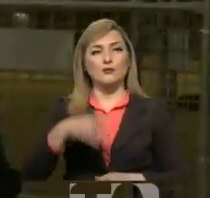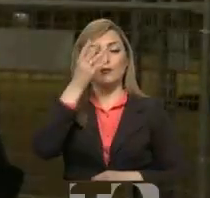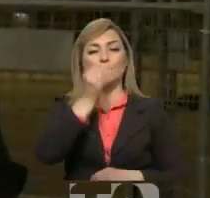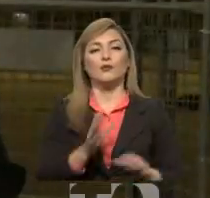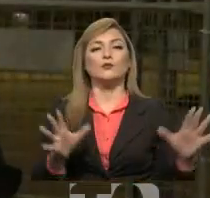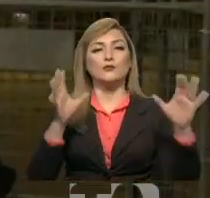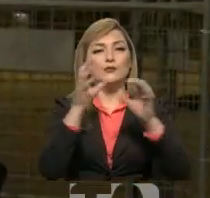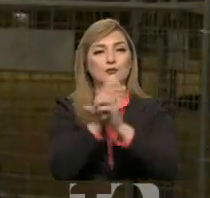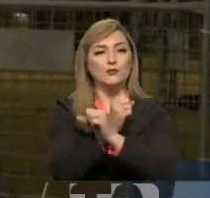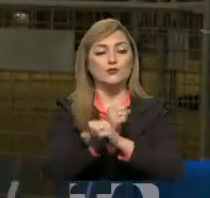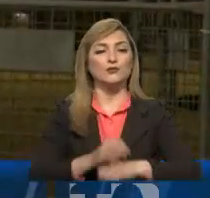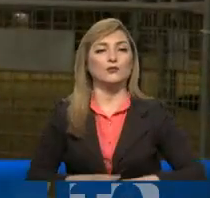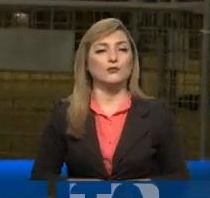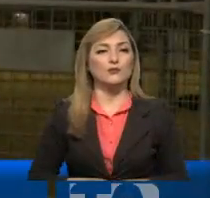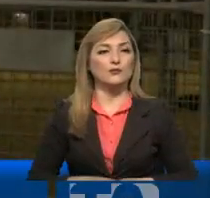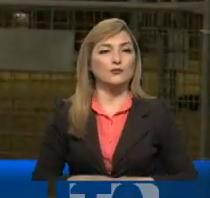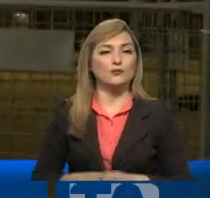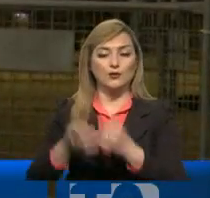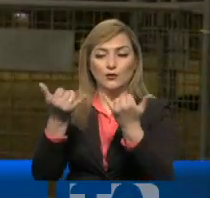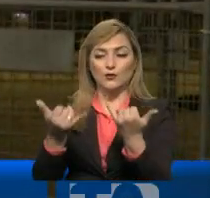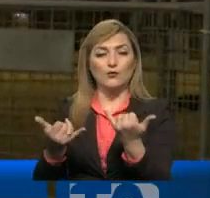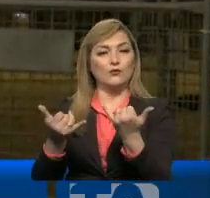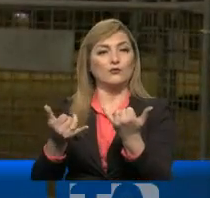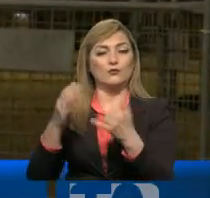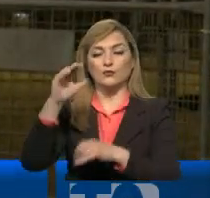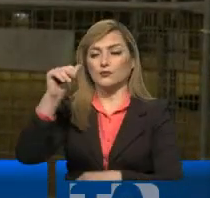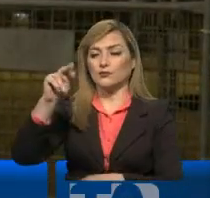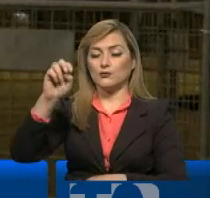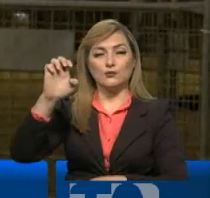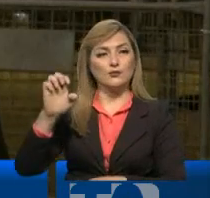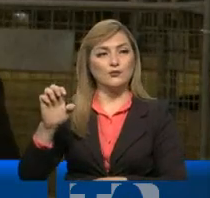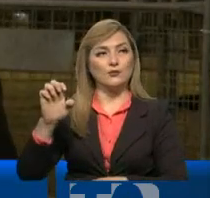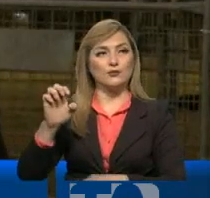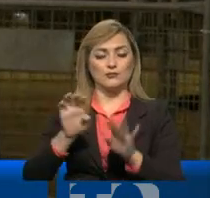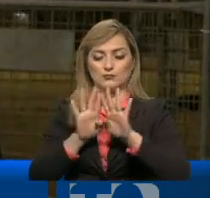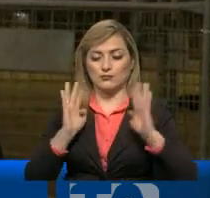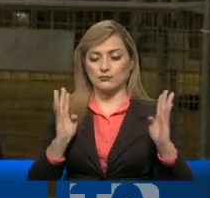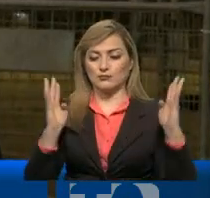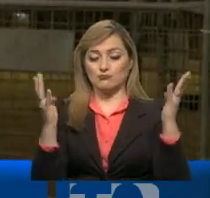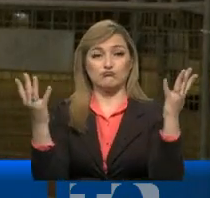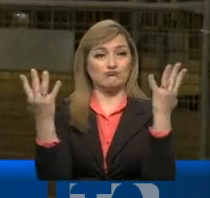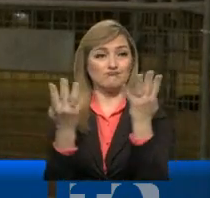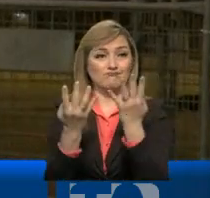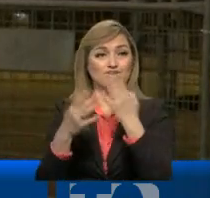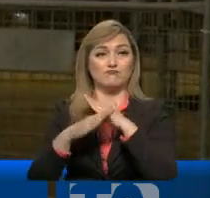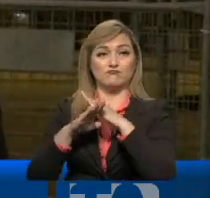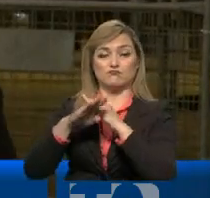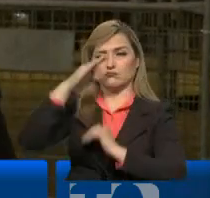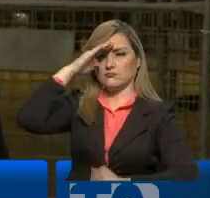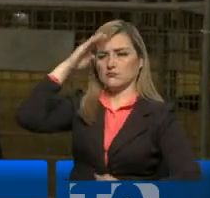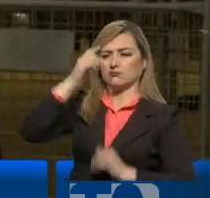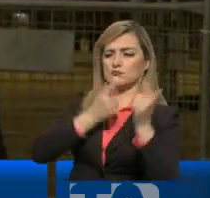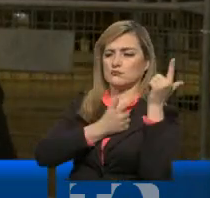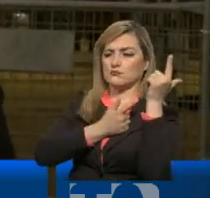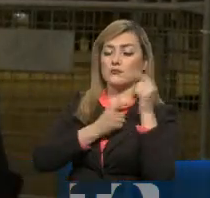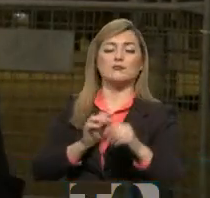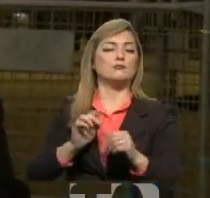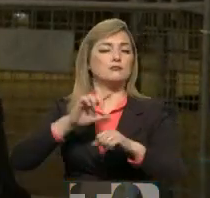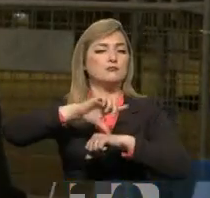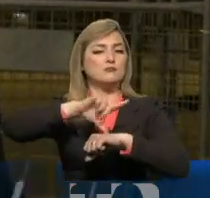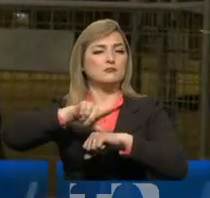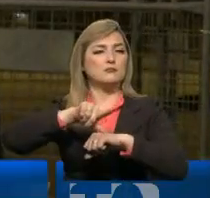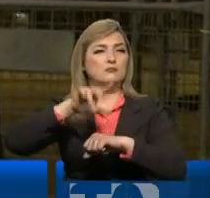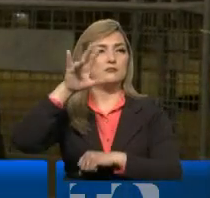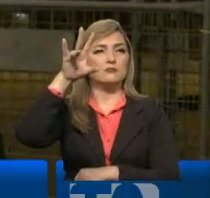noches. Justamente mientras se encuentra todavía el Consejo Nacional Electoral vallado y con resguardo policial, hace pocos minutos, específicamente a